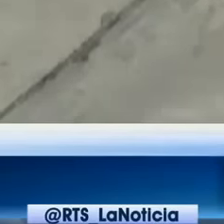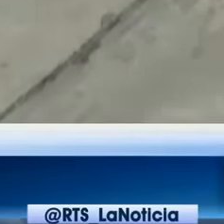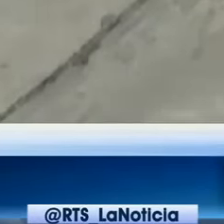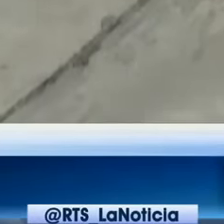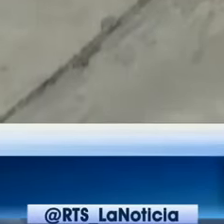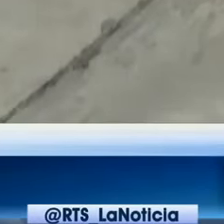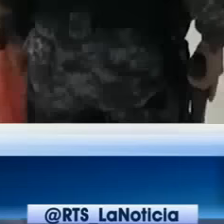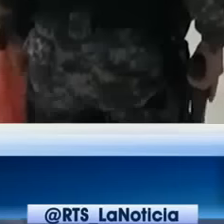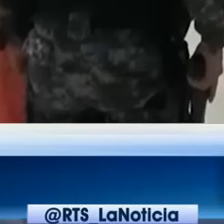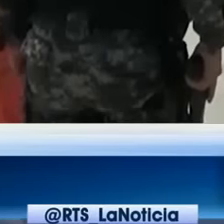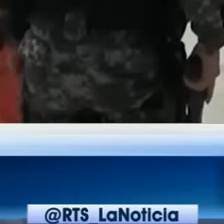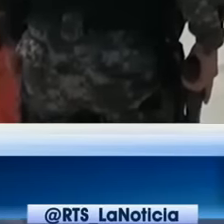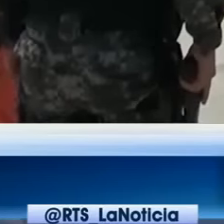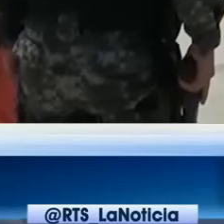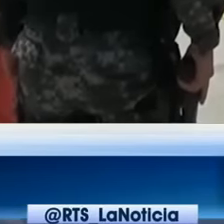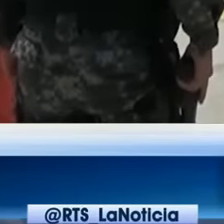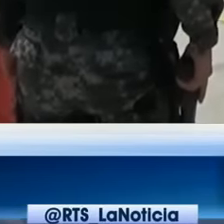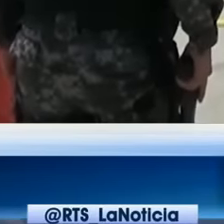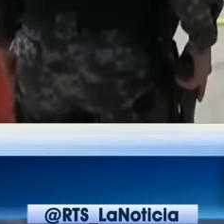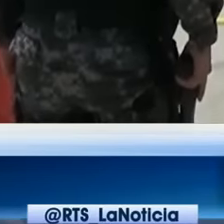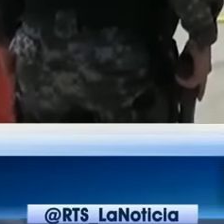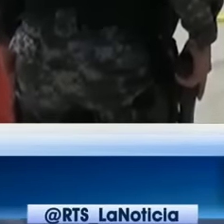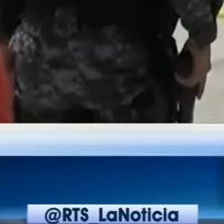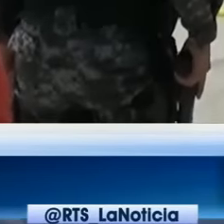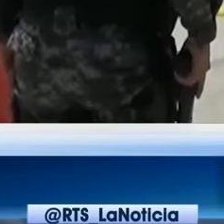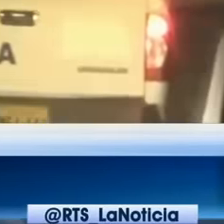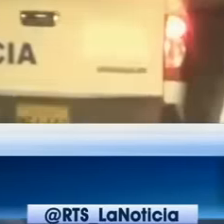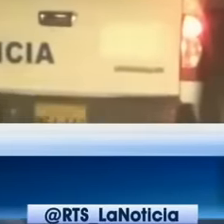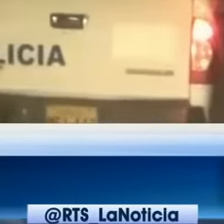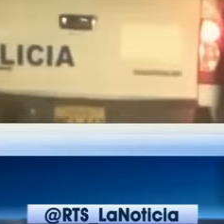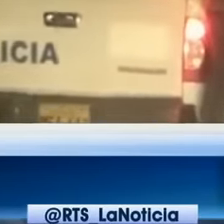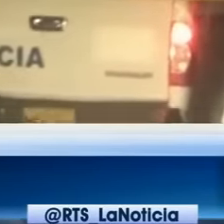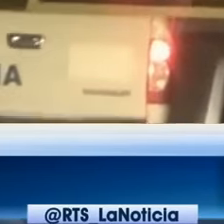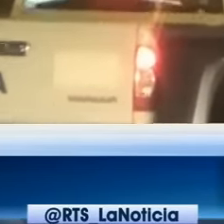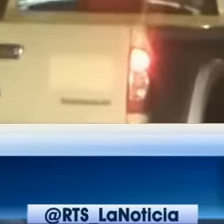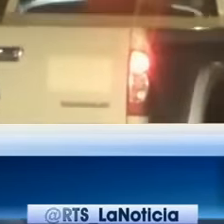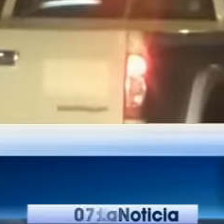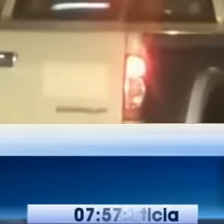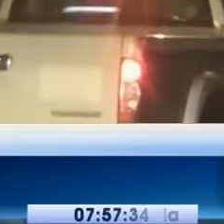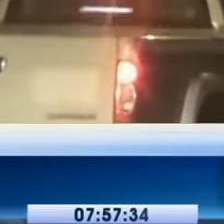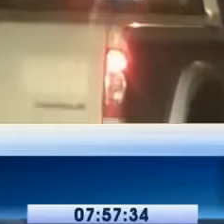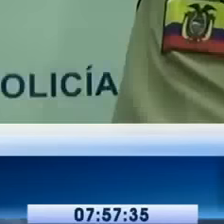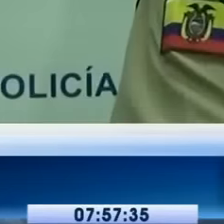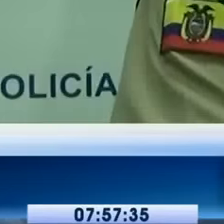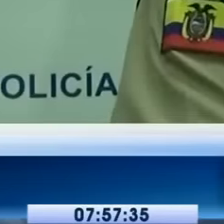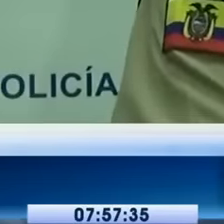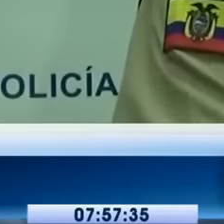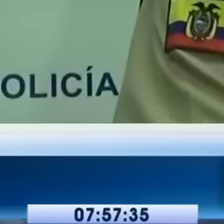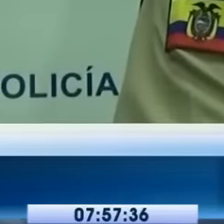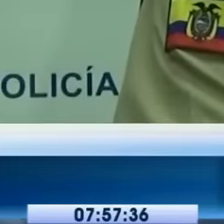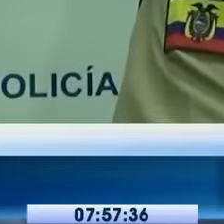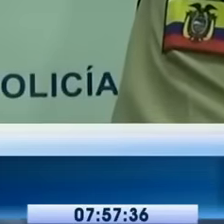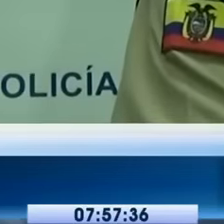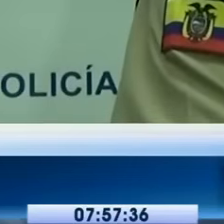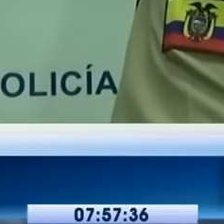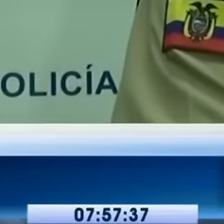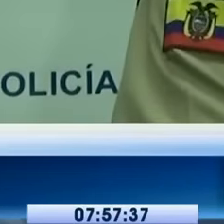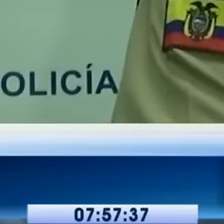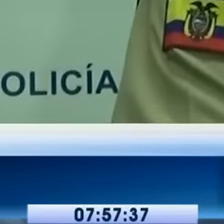logotipos distintos fueron encontrados en el cargamento que se interceptó cerca de una gasolinera en el sector El Palmar. Bose,